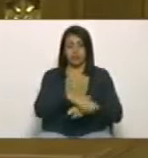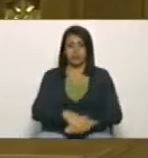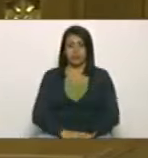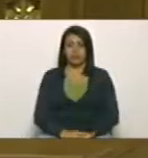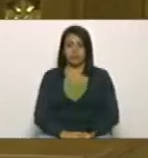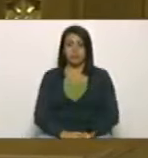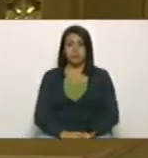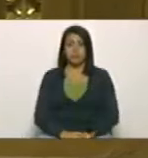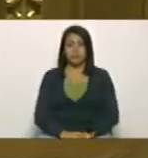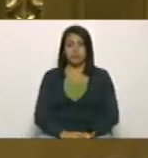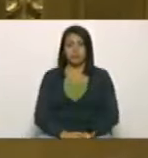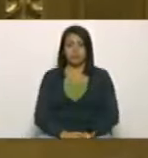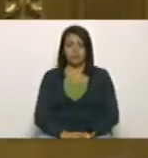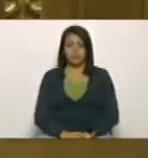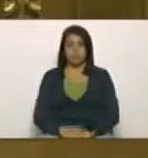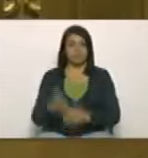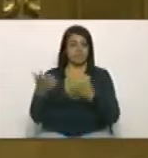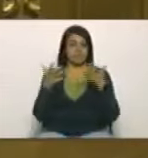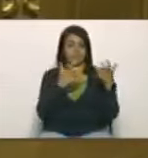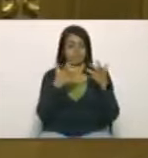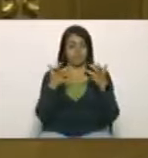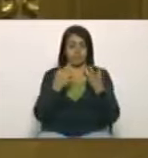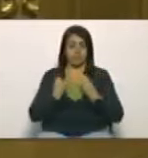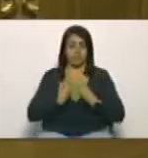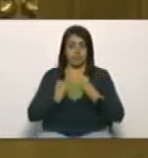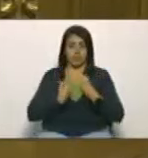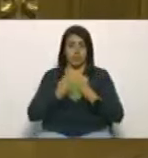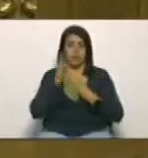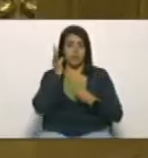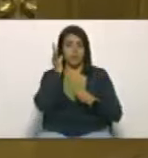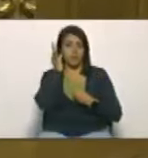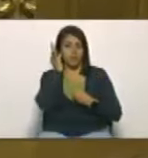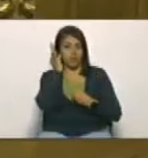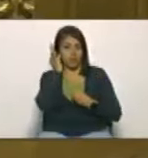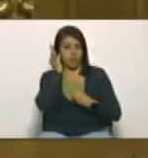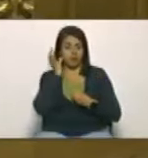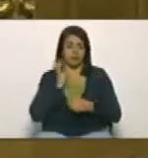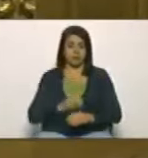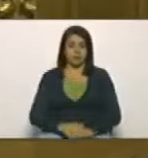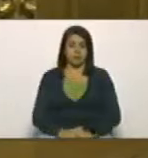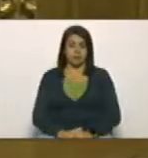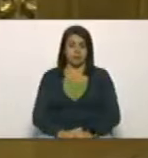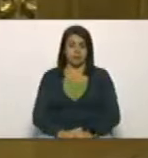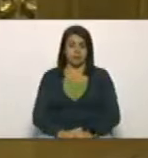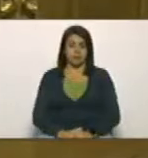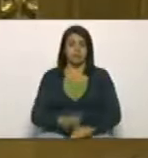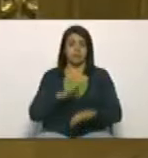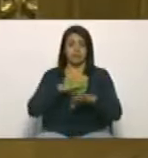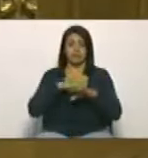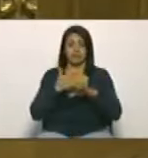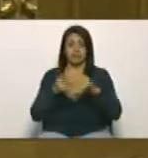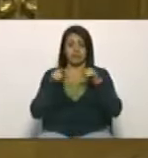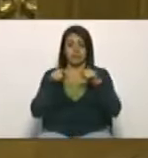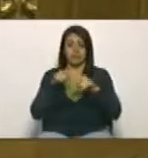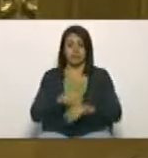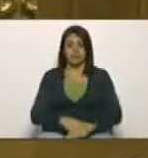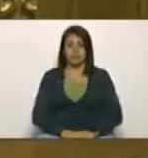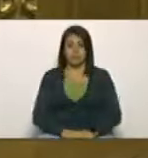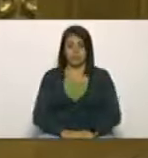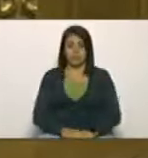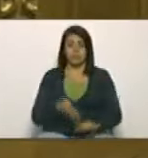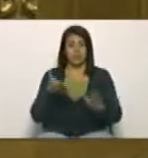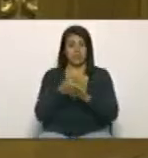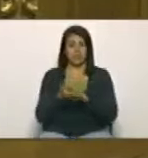niñas palestinos, lo que están viviendo mujeres palestinos y palestinas. Lo que